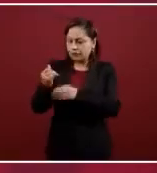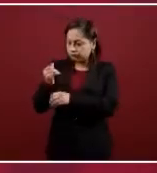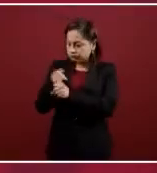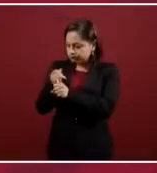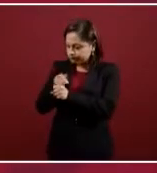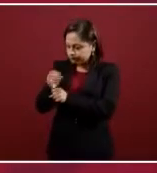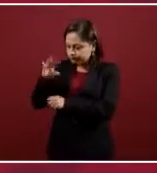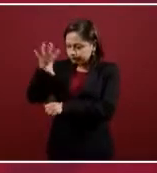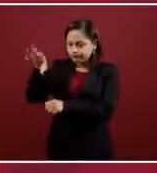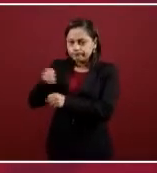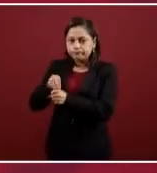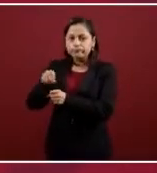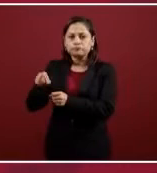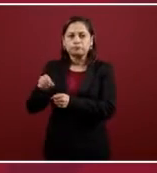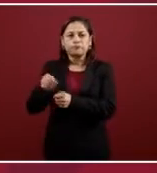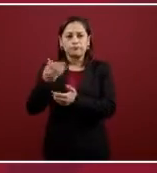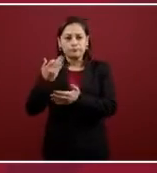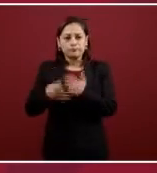es que